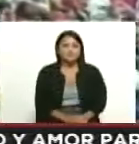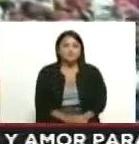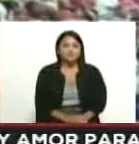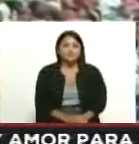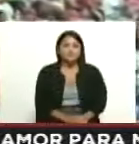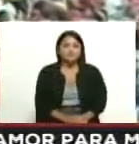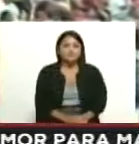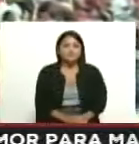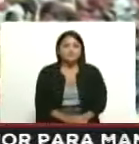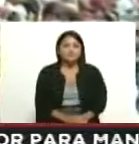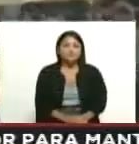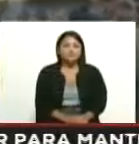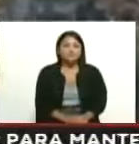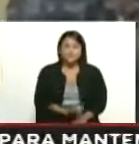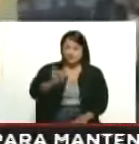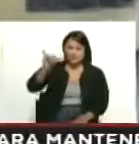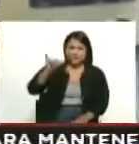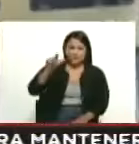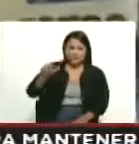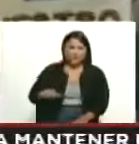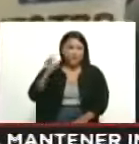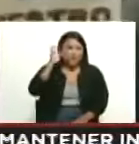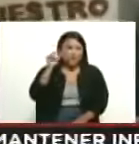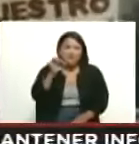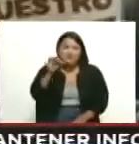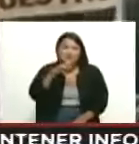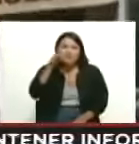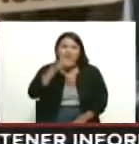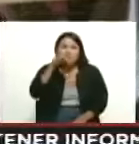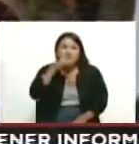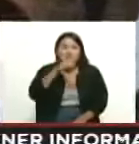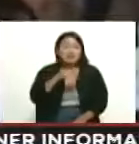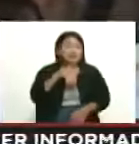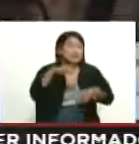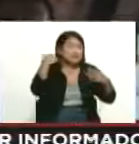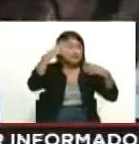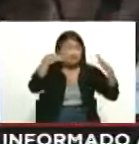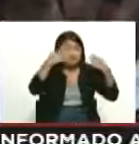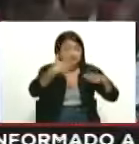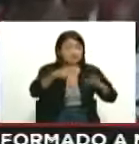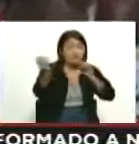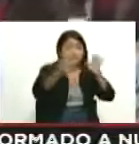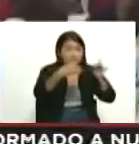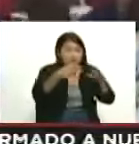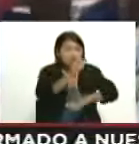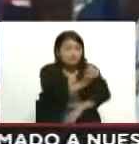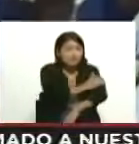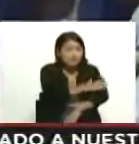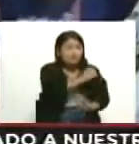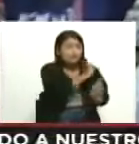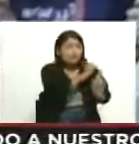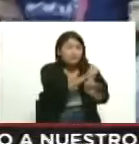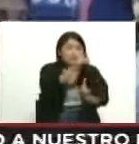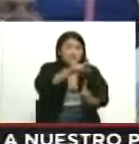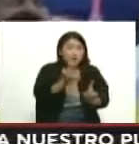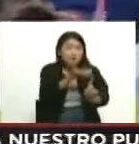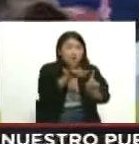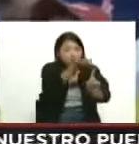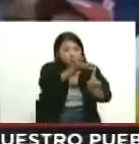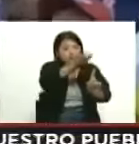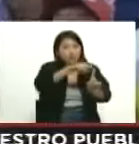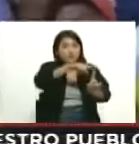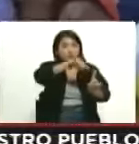Lo decía Carmen, cuando ellos andaban como locos en la calle, guarimbiando, asesinando gente, quemándolos